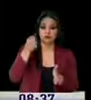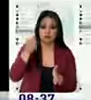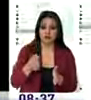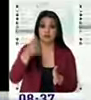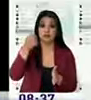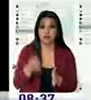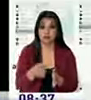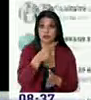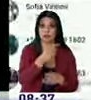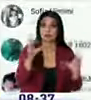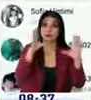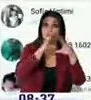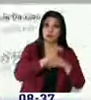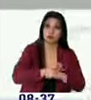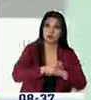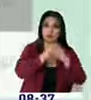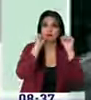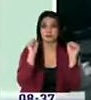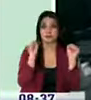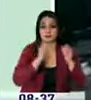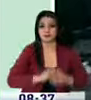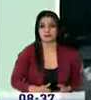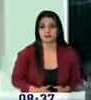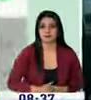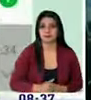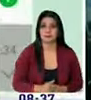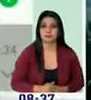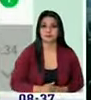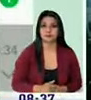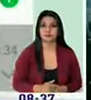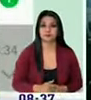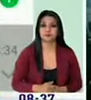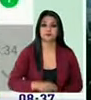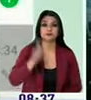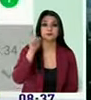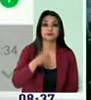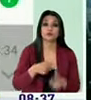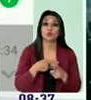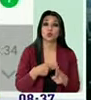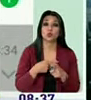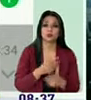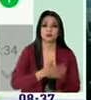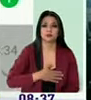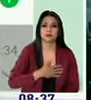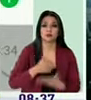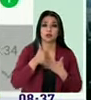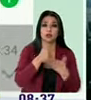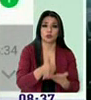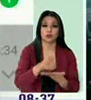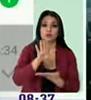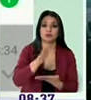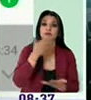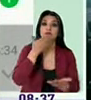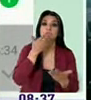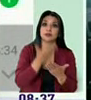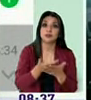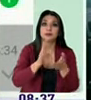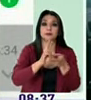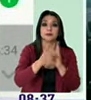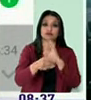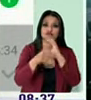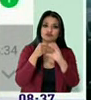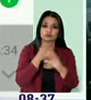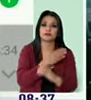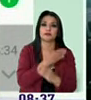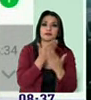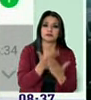día, eso es en la noche, esto es en el día. ¡Qué horror! Necesitan urgentemente ayuda por ahí. Gracias, vecinos, por confiar